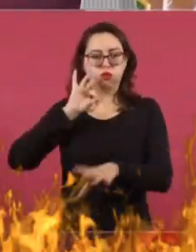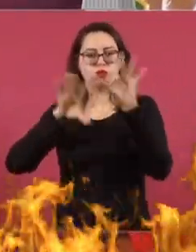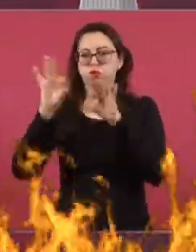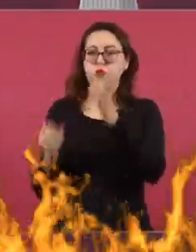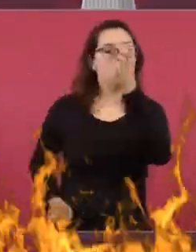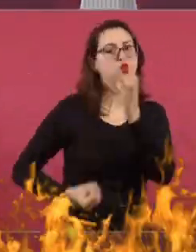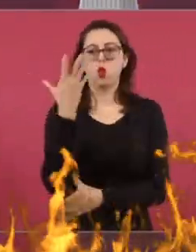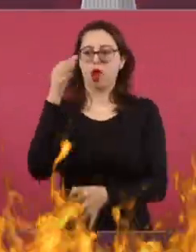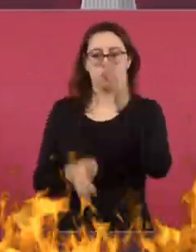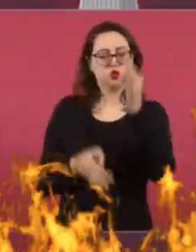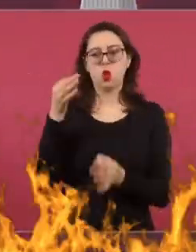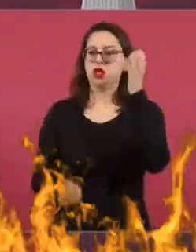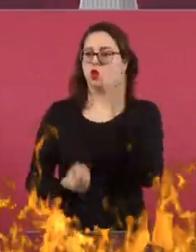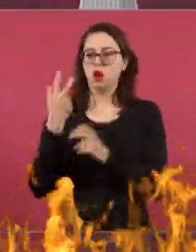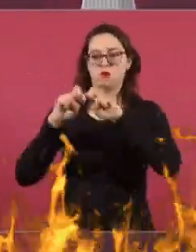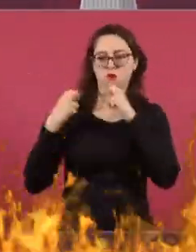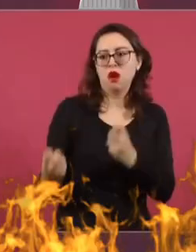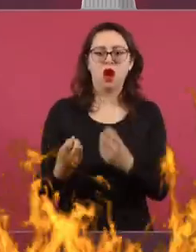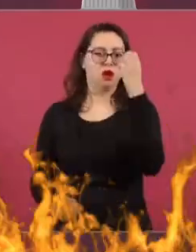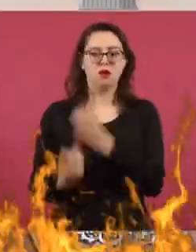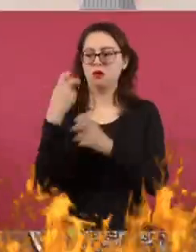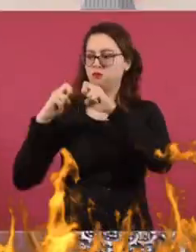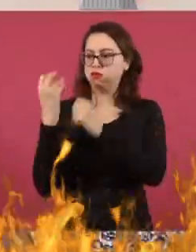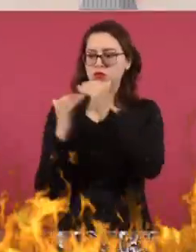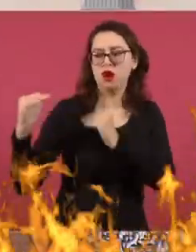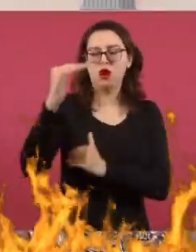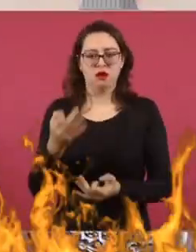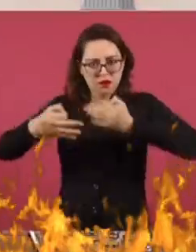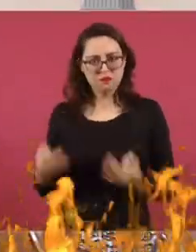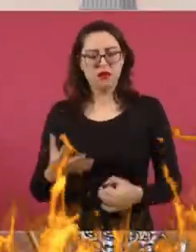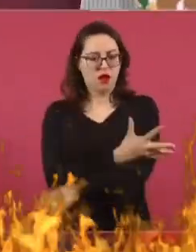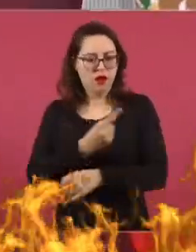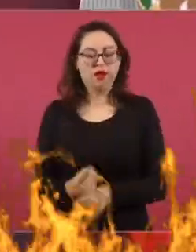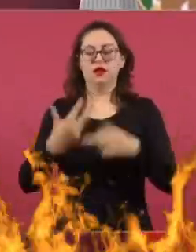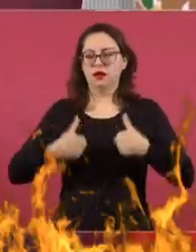Judicial, incorruptibles y